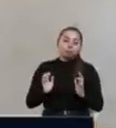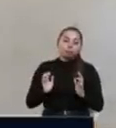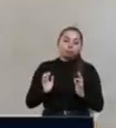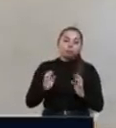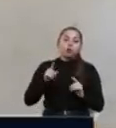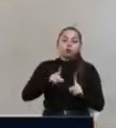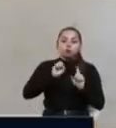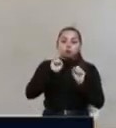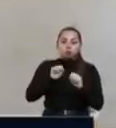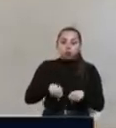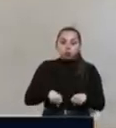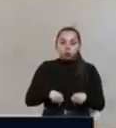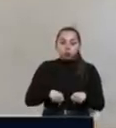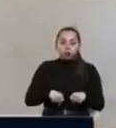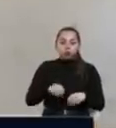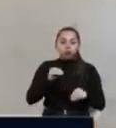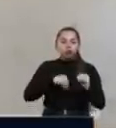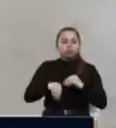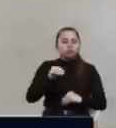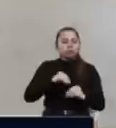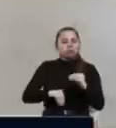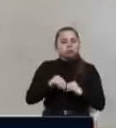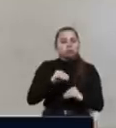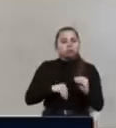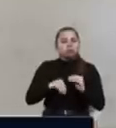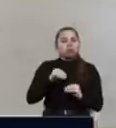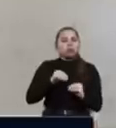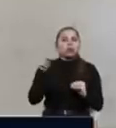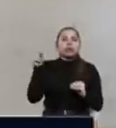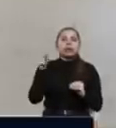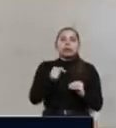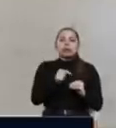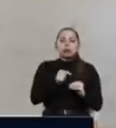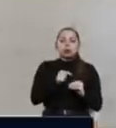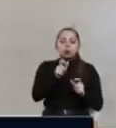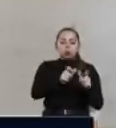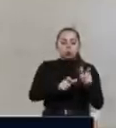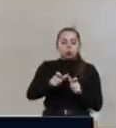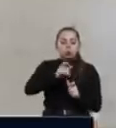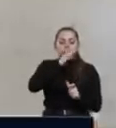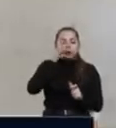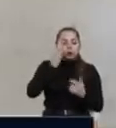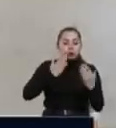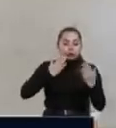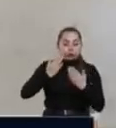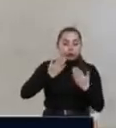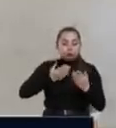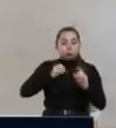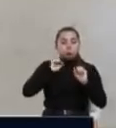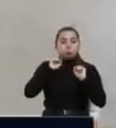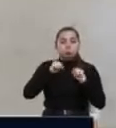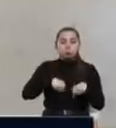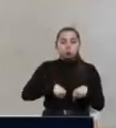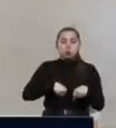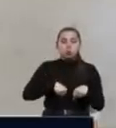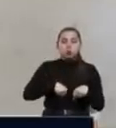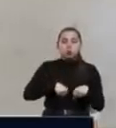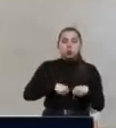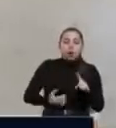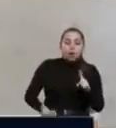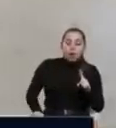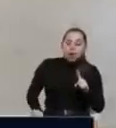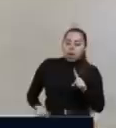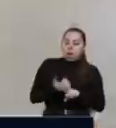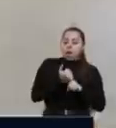la posibilidad de hacer que estos campesinos puedan